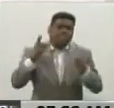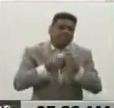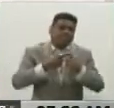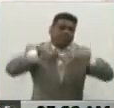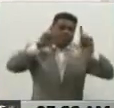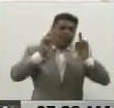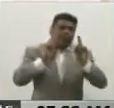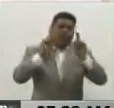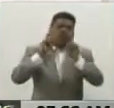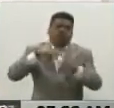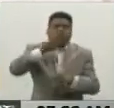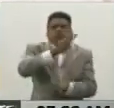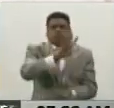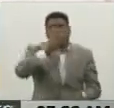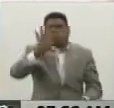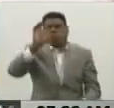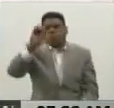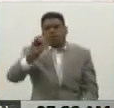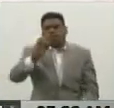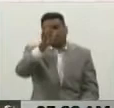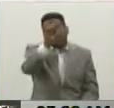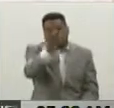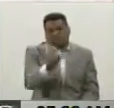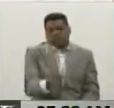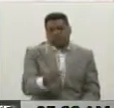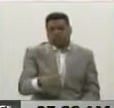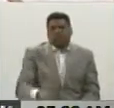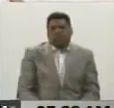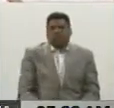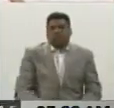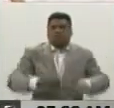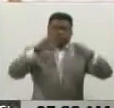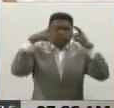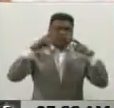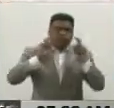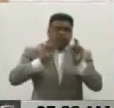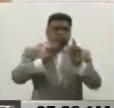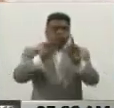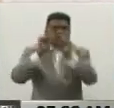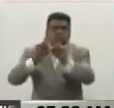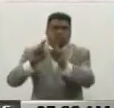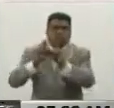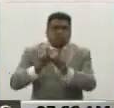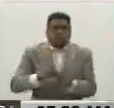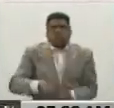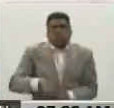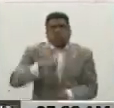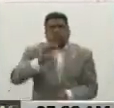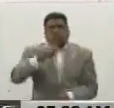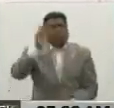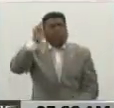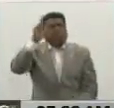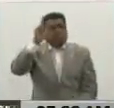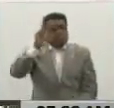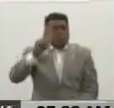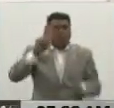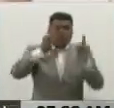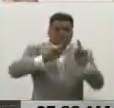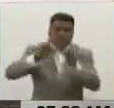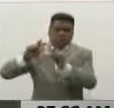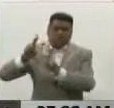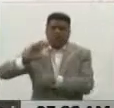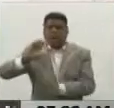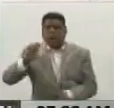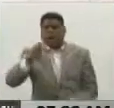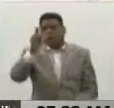240 compatriotas que fueron formados para formar a los luego 6.000 facilitadores que vamos a buscar en